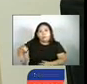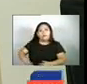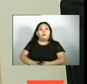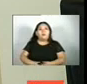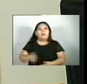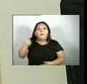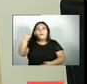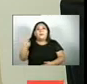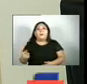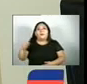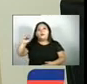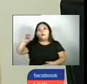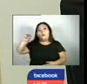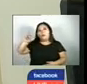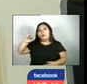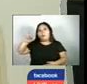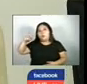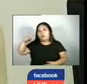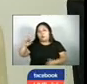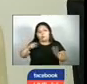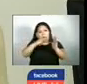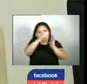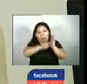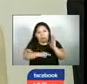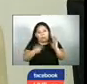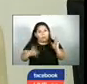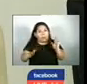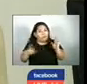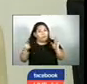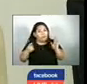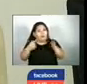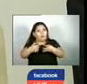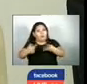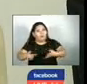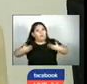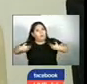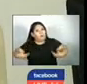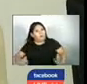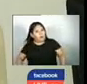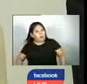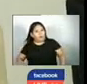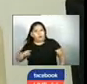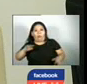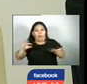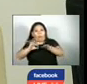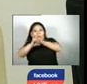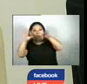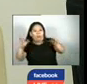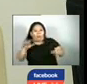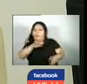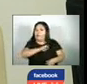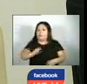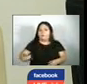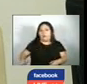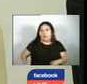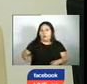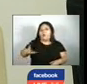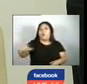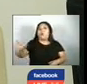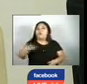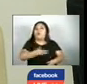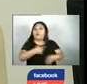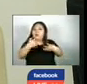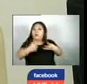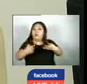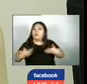Enrique Rice, no se han cumplido. Los órganos de derechos humanos no son enemigos del país, como los derechos humanos no